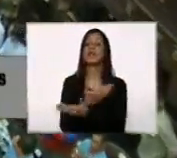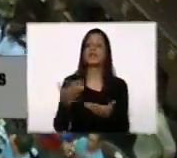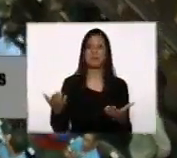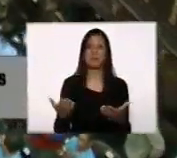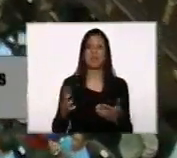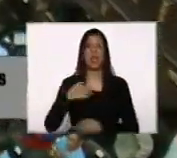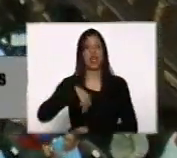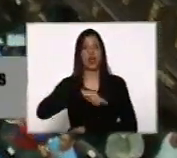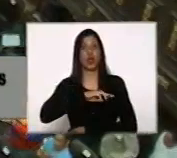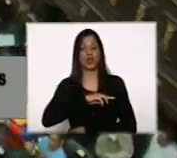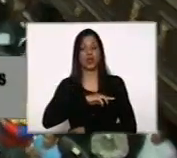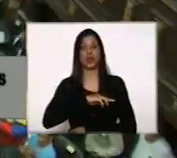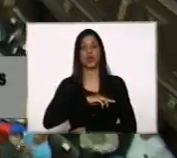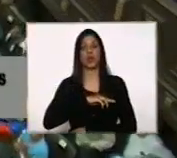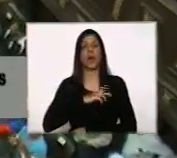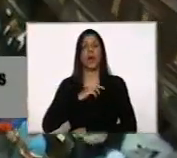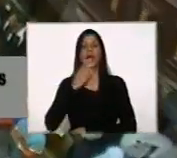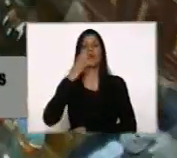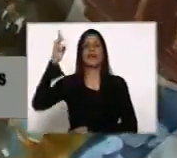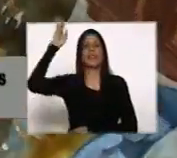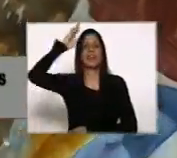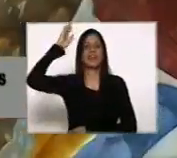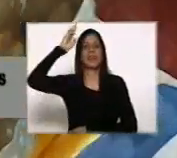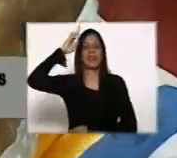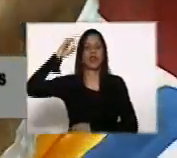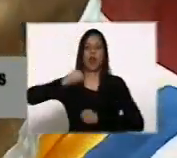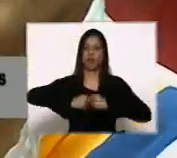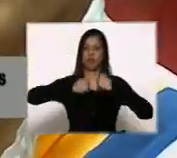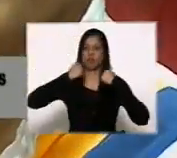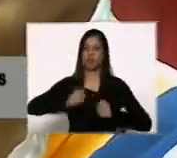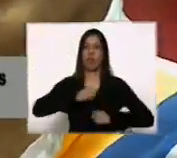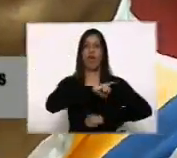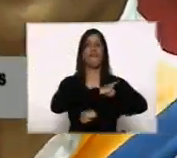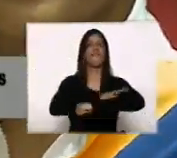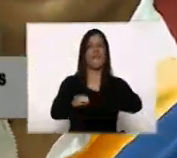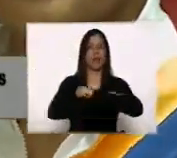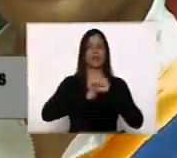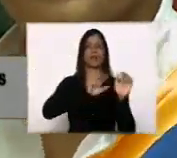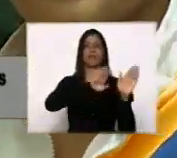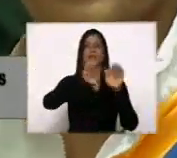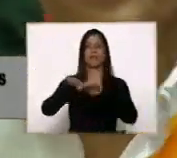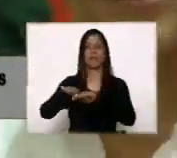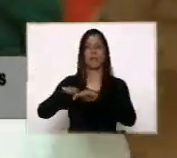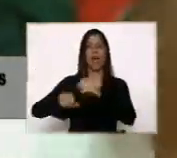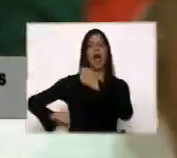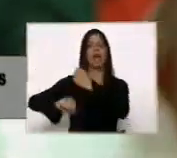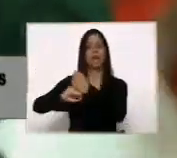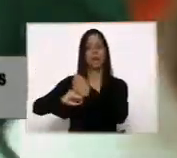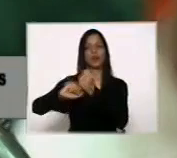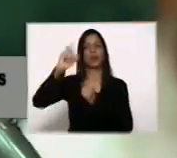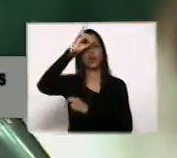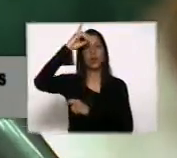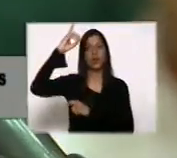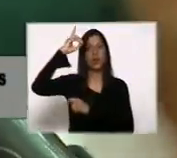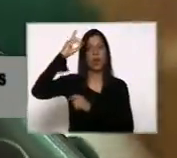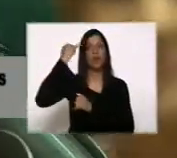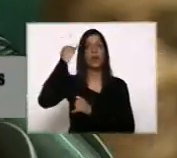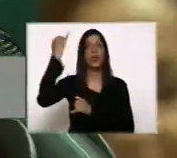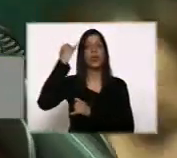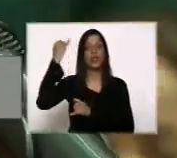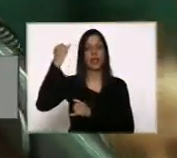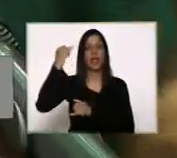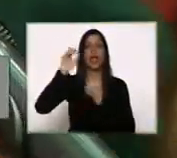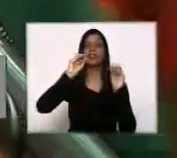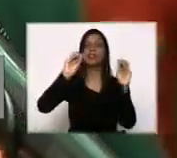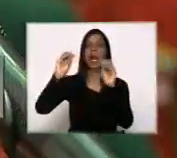que nosotros vamos con toda la fuerza a apoyar esta propuesta que se ha hecho de que se